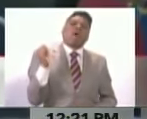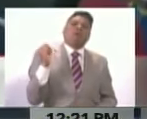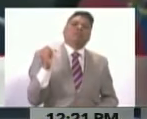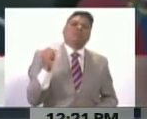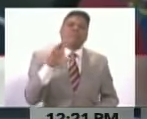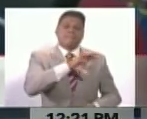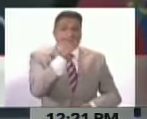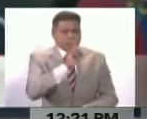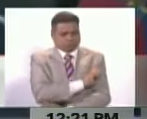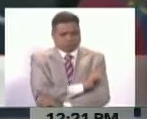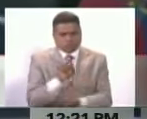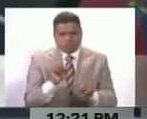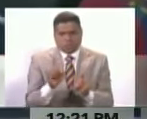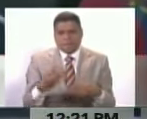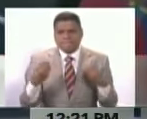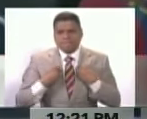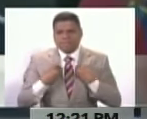Vivimos todavía